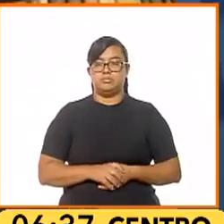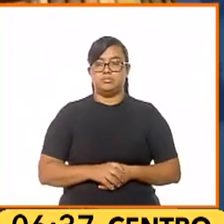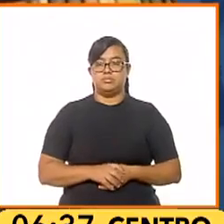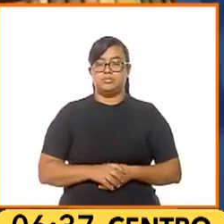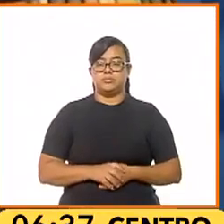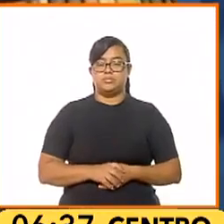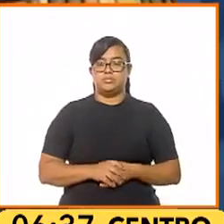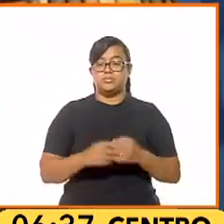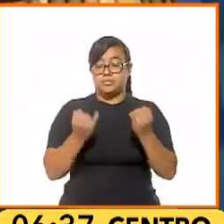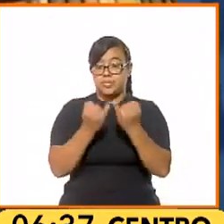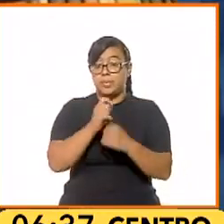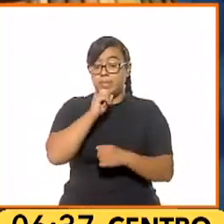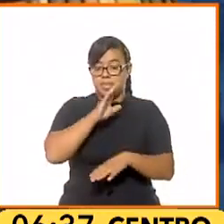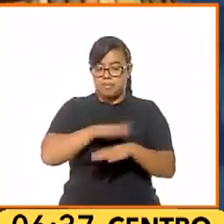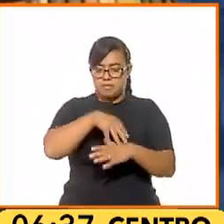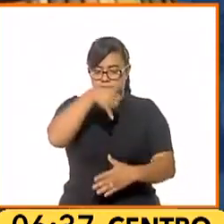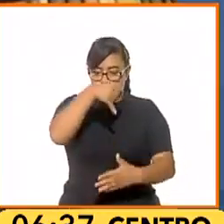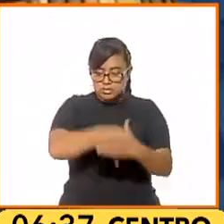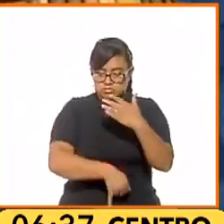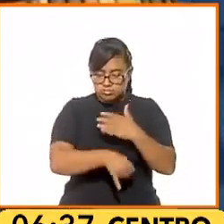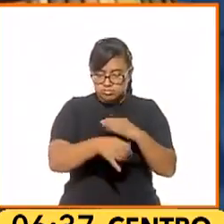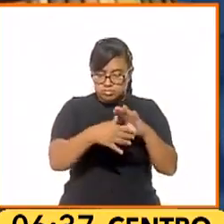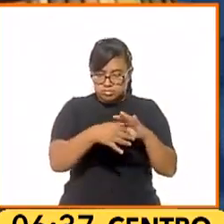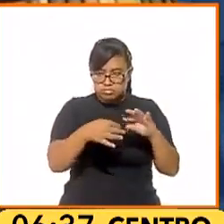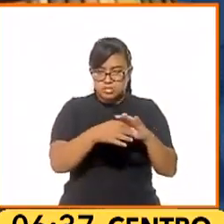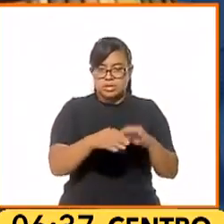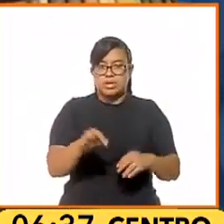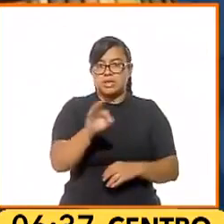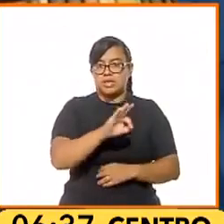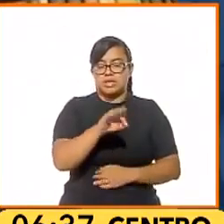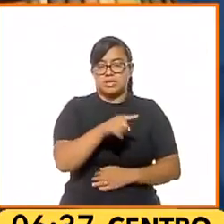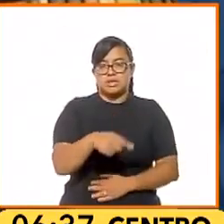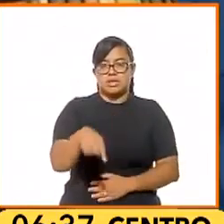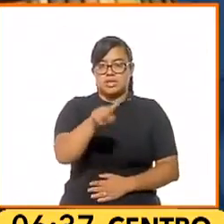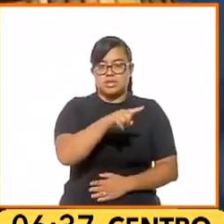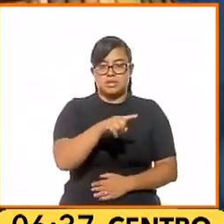amplía incluso posibilidades a los medios